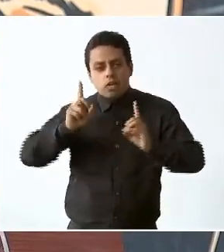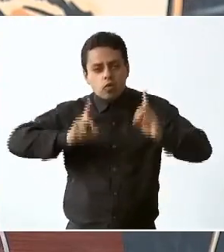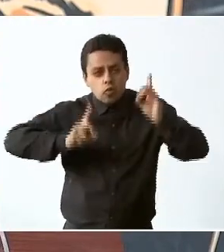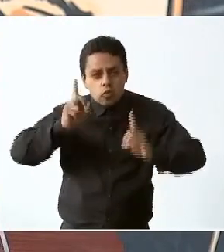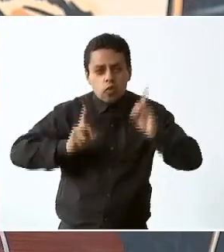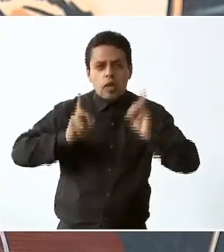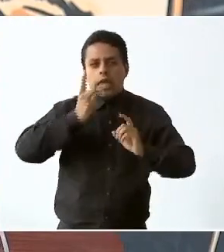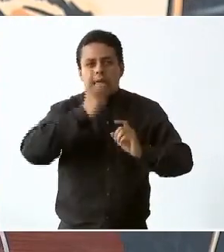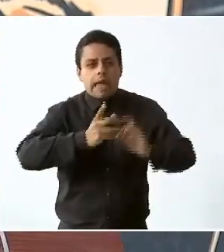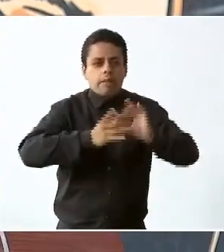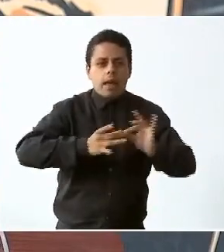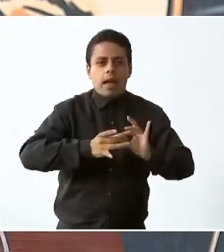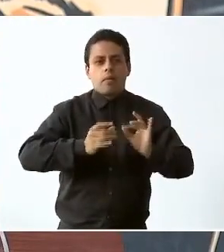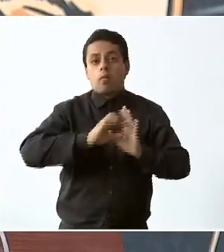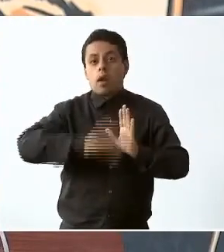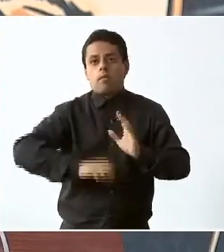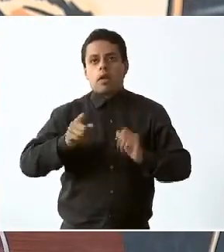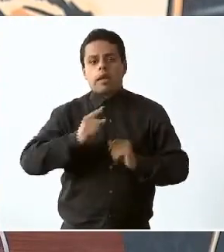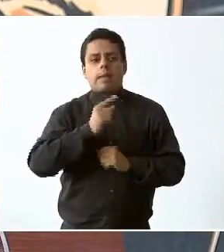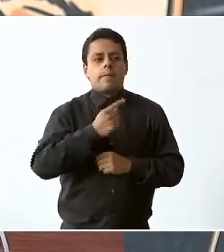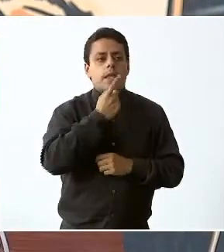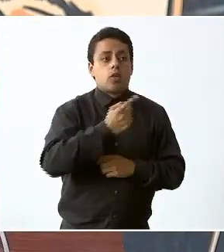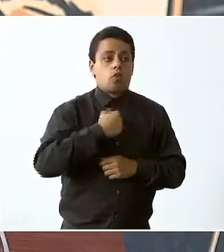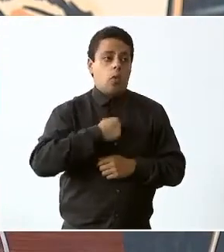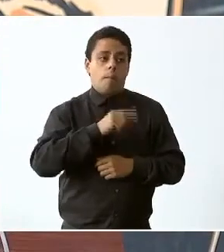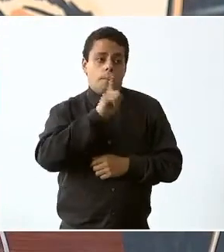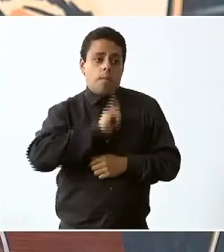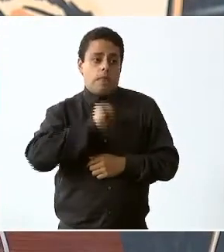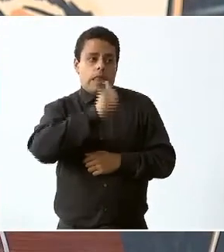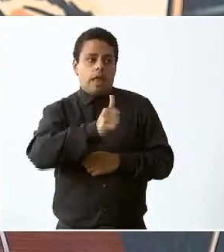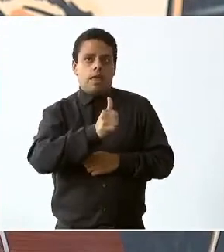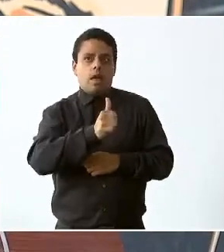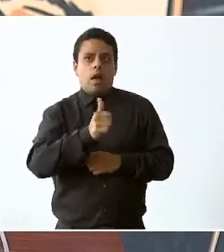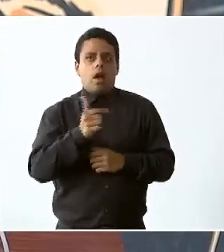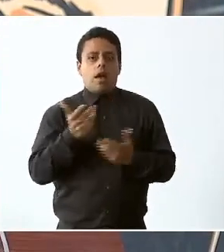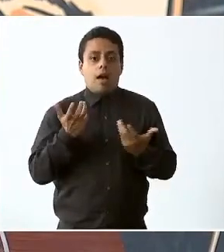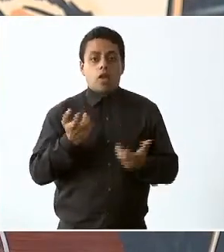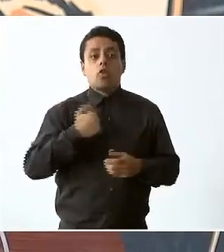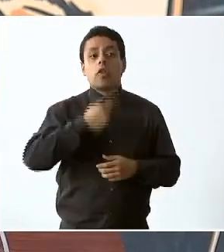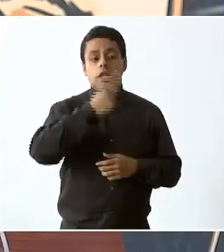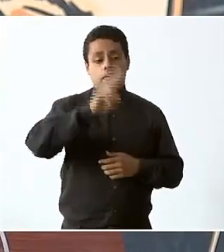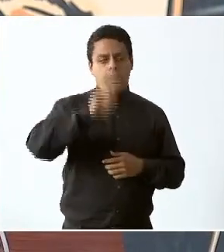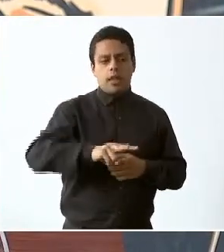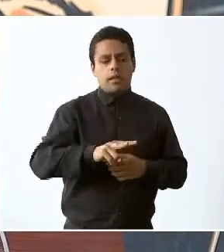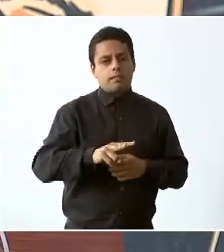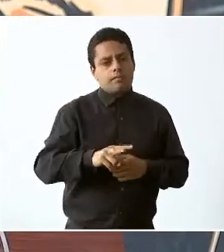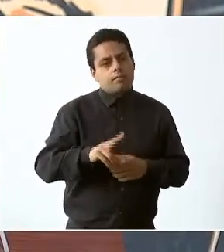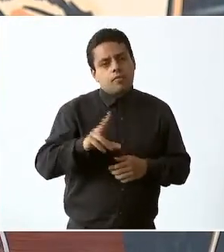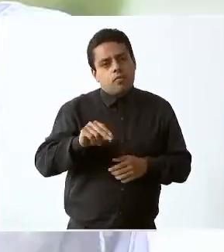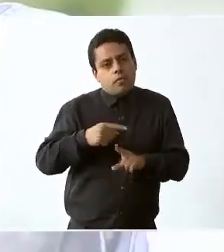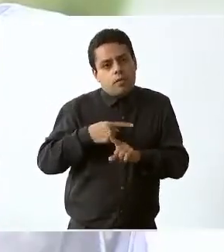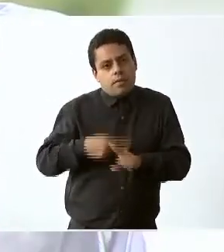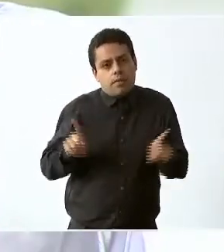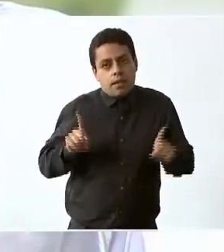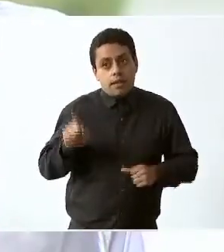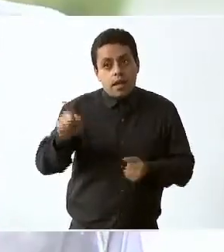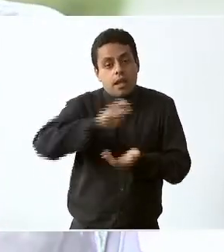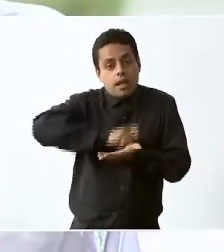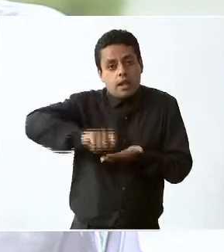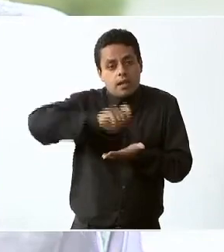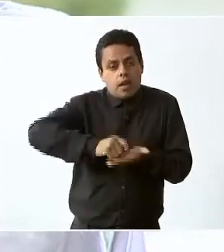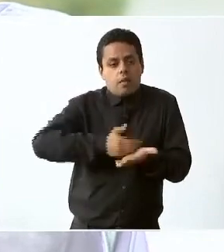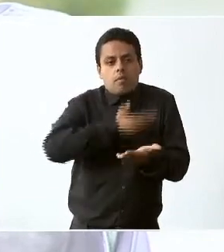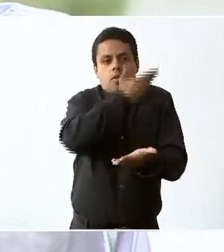porque no es lo mismo comprometerse a no mentir que creerse en posesión de la verdad. López Velarde